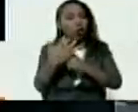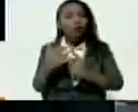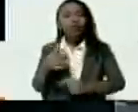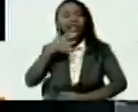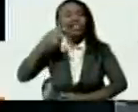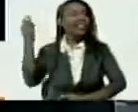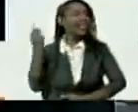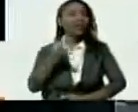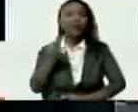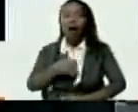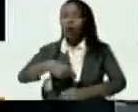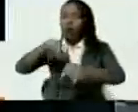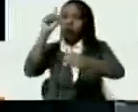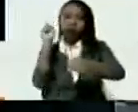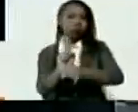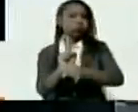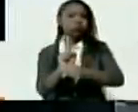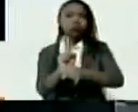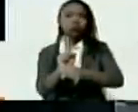verdaderamente única